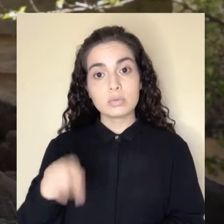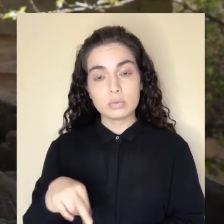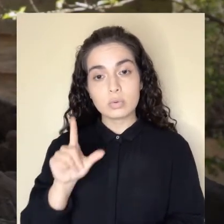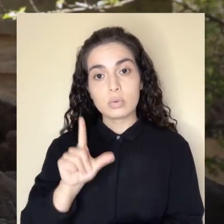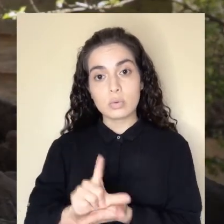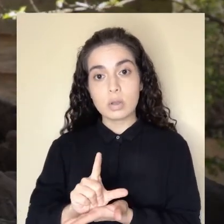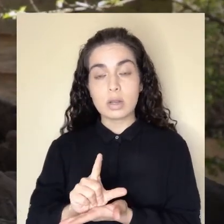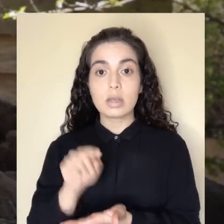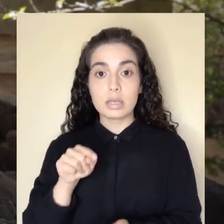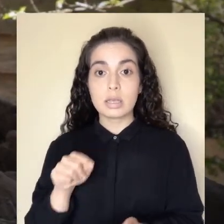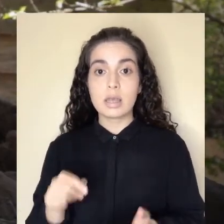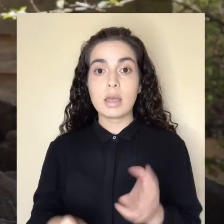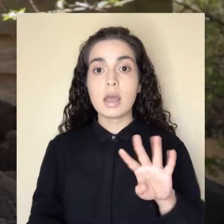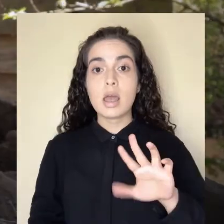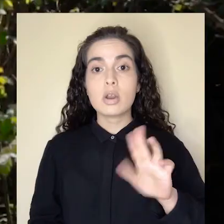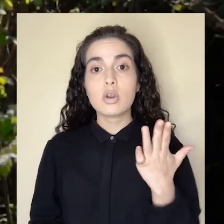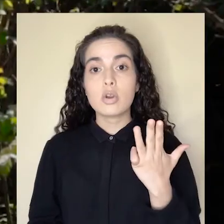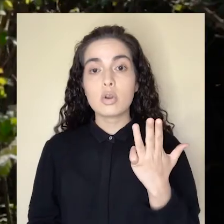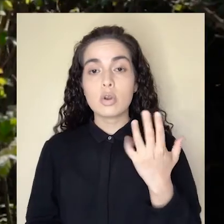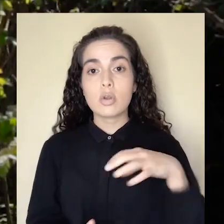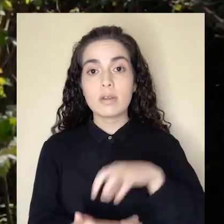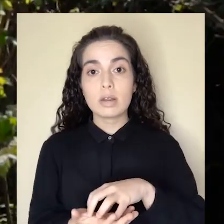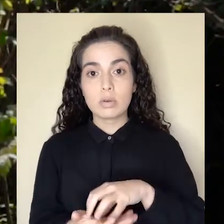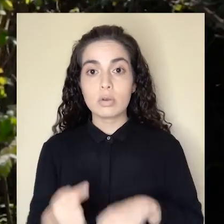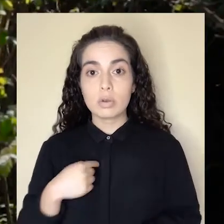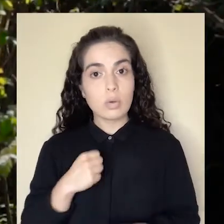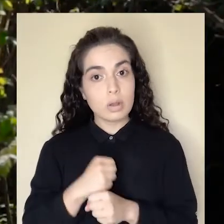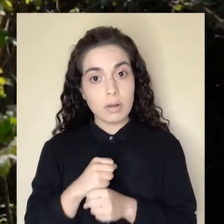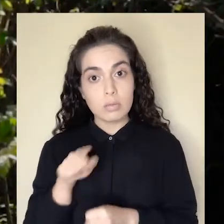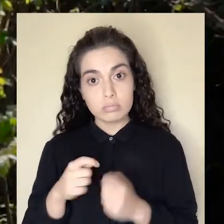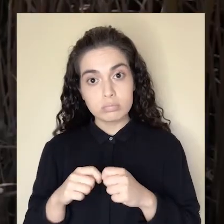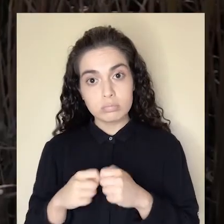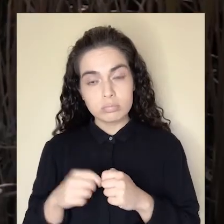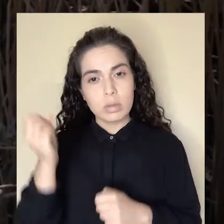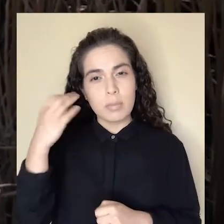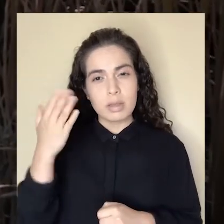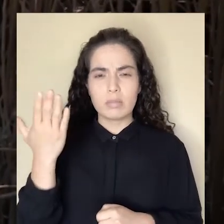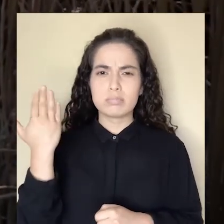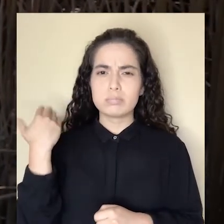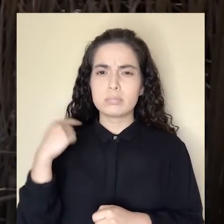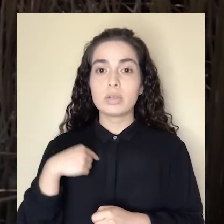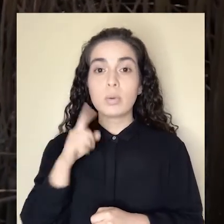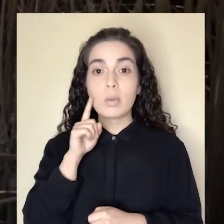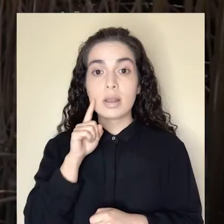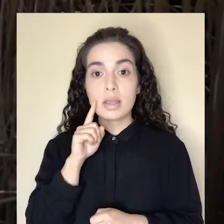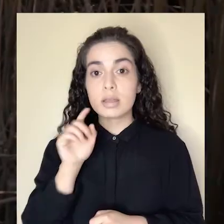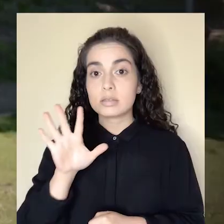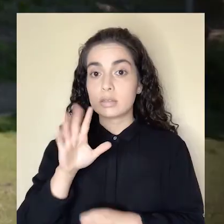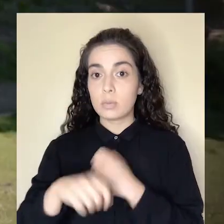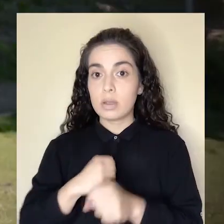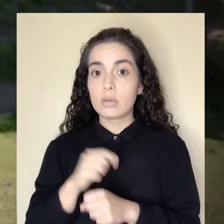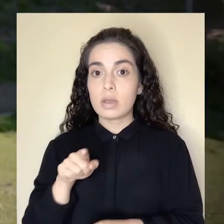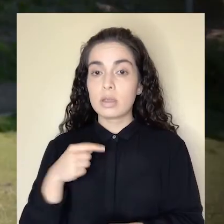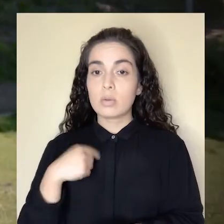sur, de la novena región. Y yo esto lo aprendí cuando tenía 5 años.